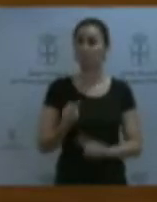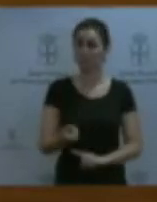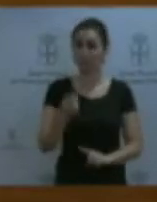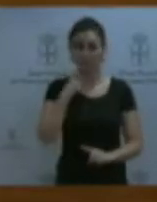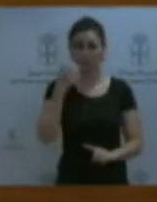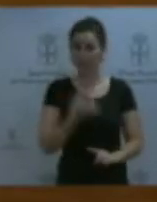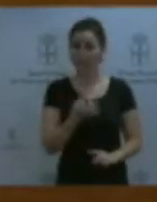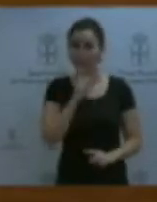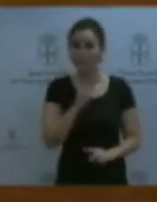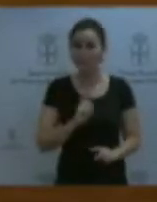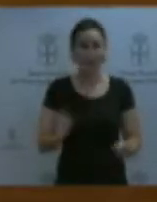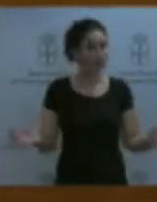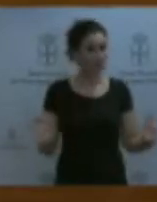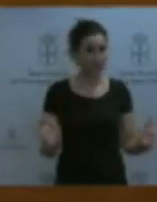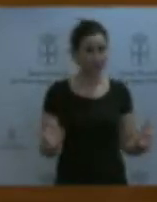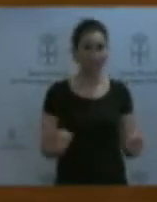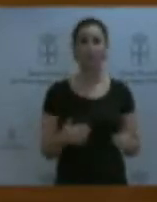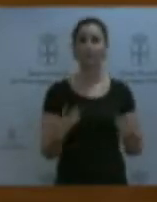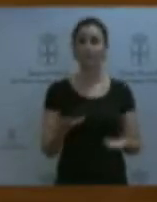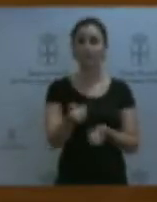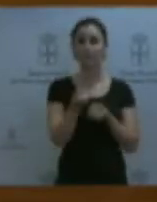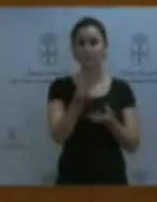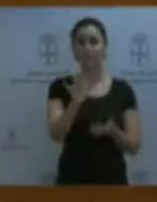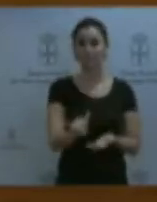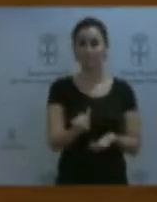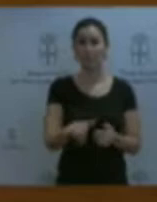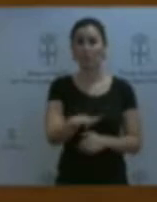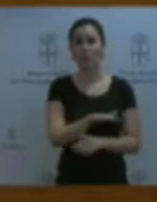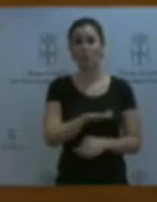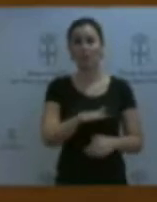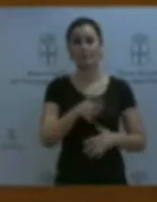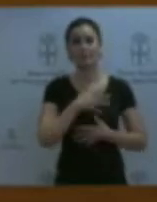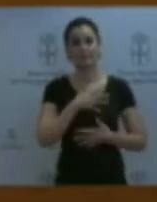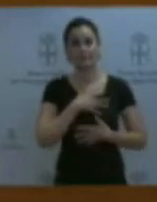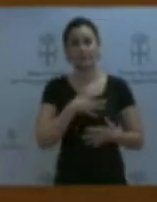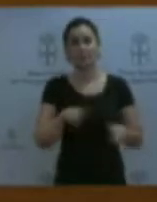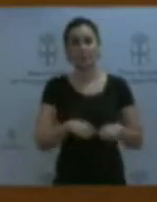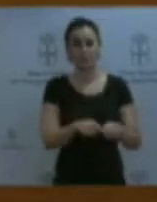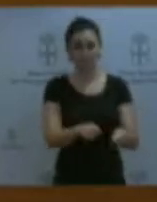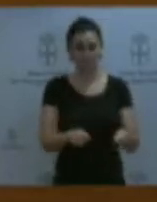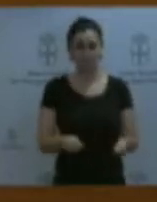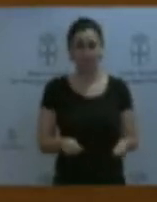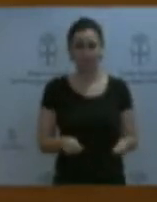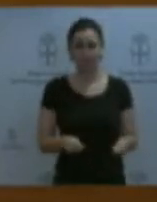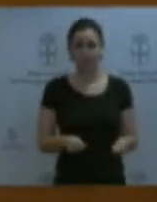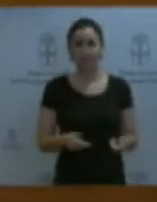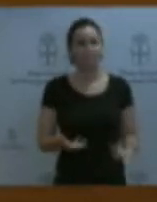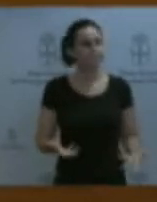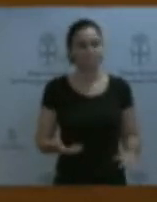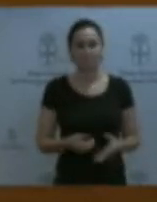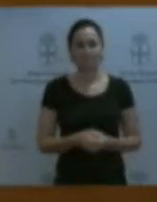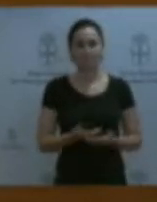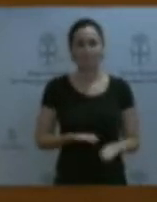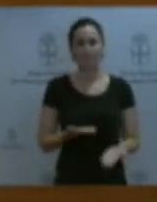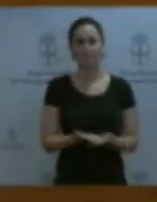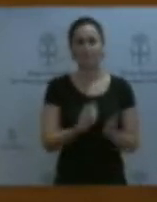información está, áreas recreativas con mobiliario roto, etcétera. Entonces, por eso pedimos ese primer punto sobre el inventario y